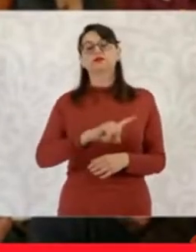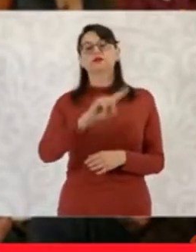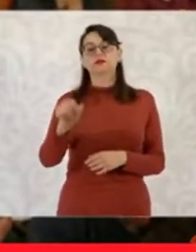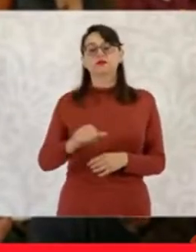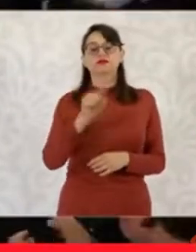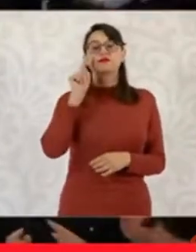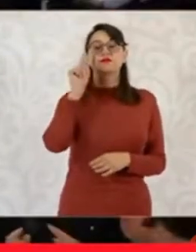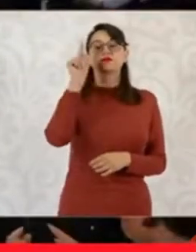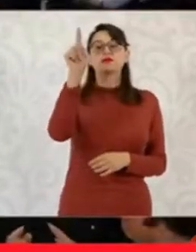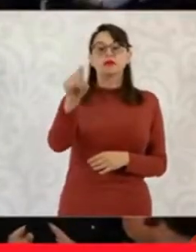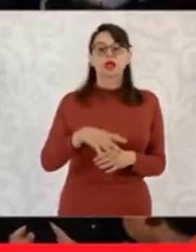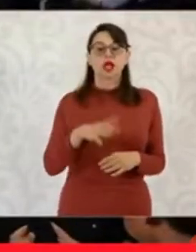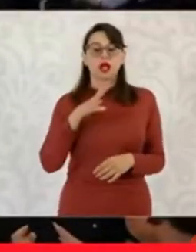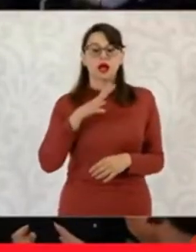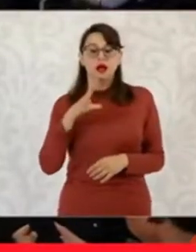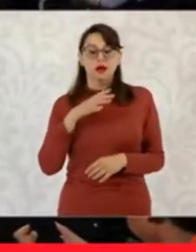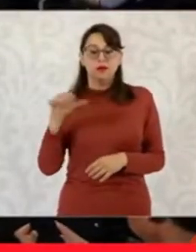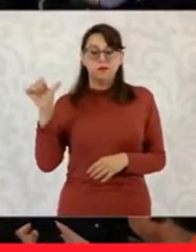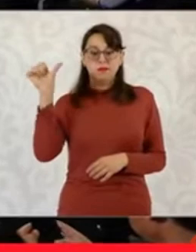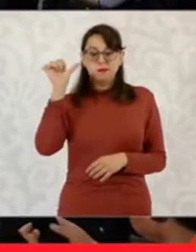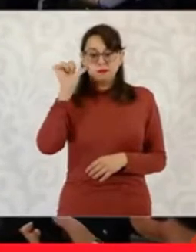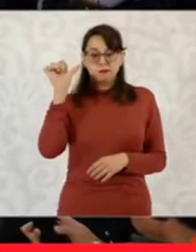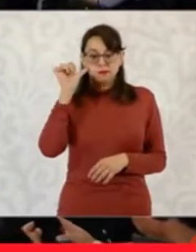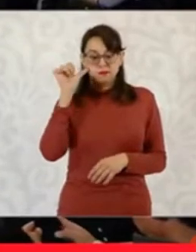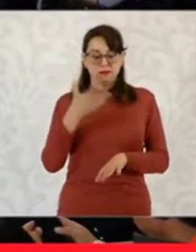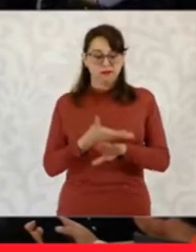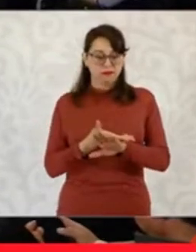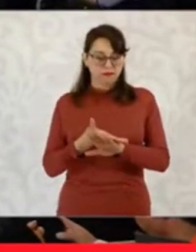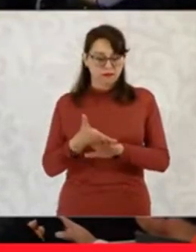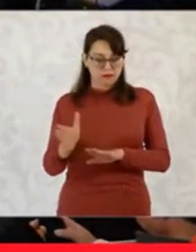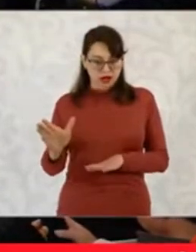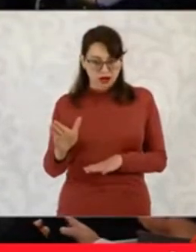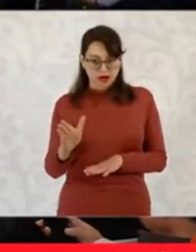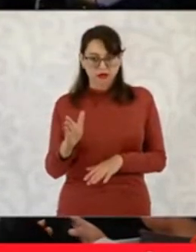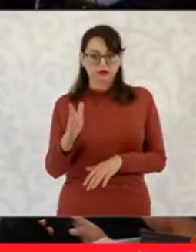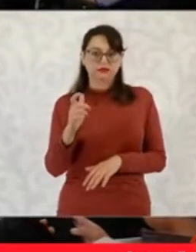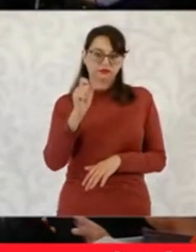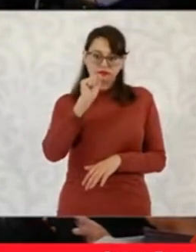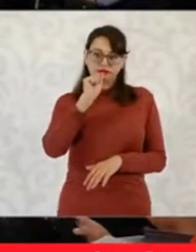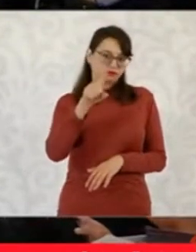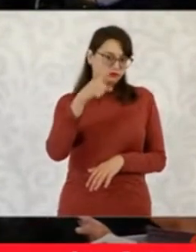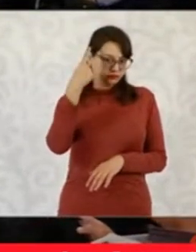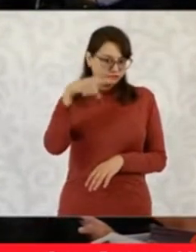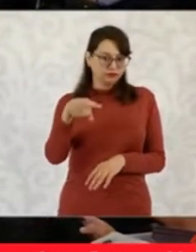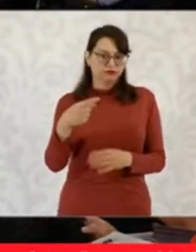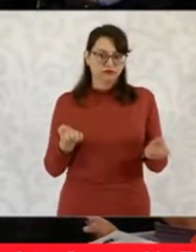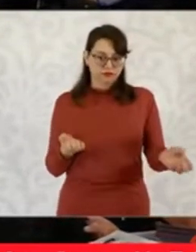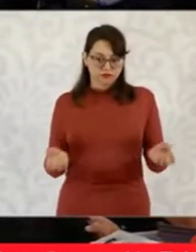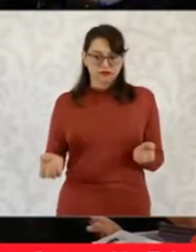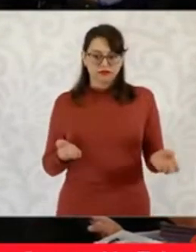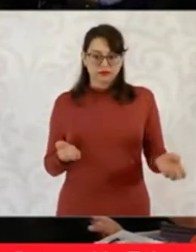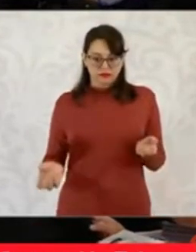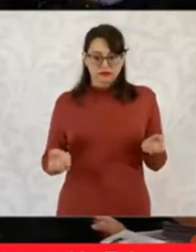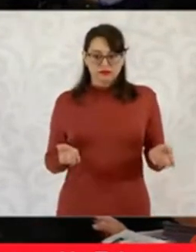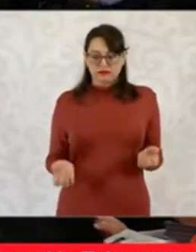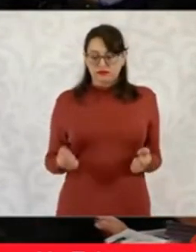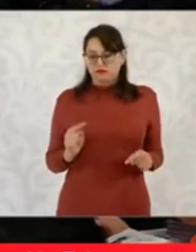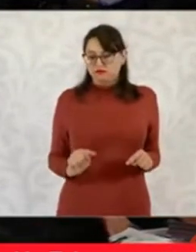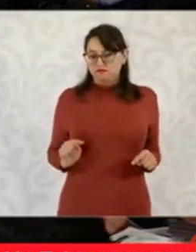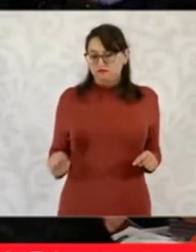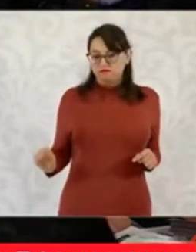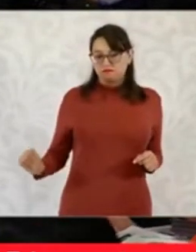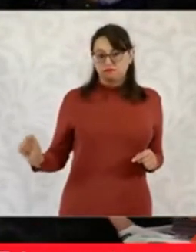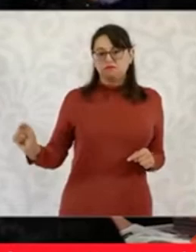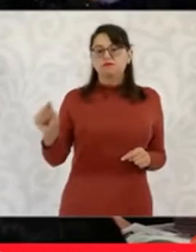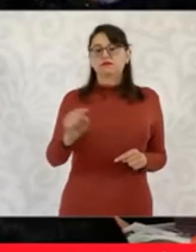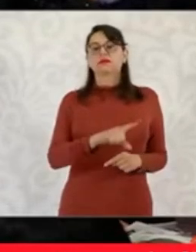metros las llantas blancas, que son igual, se ve que es parte de una ruta de entrenamiento, y